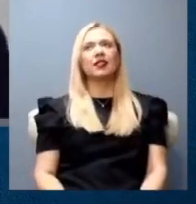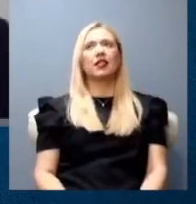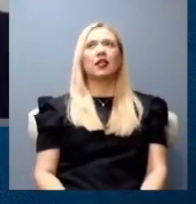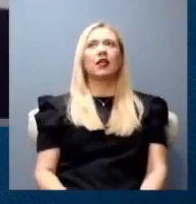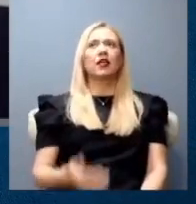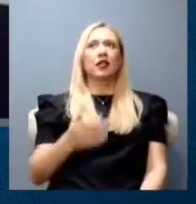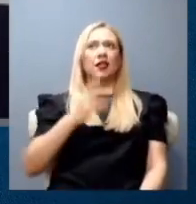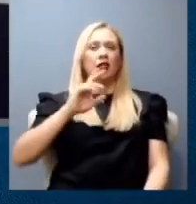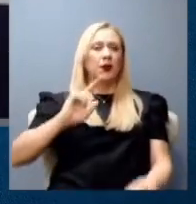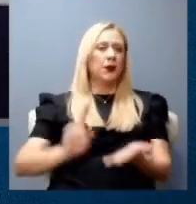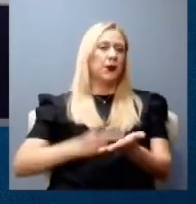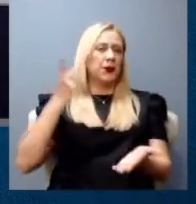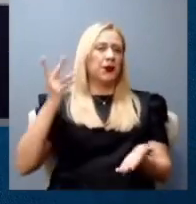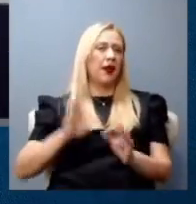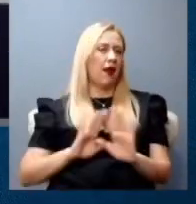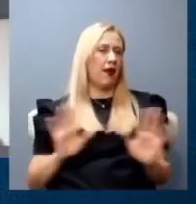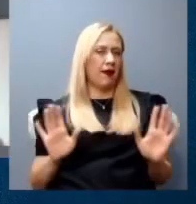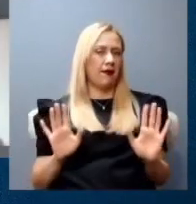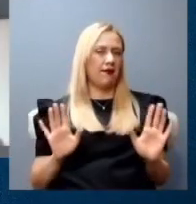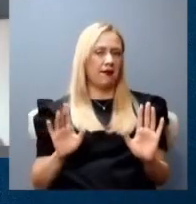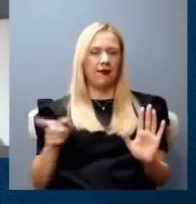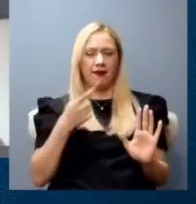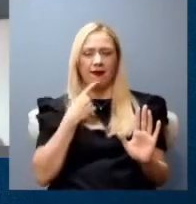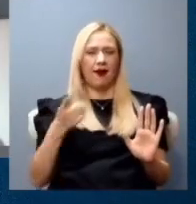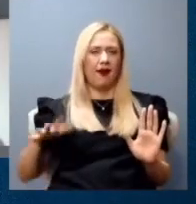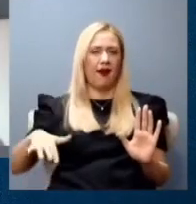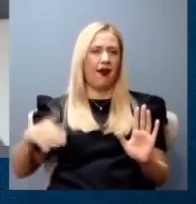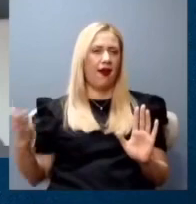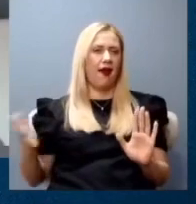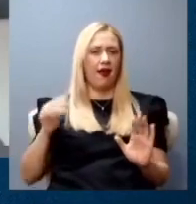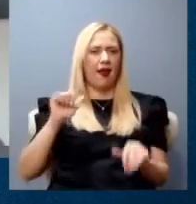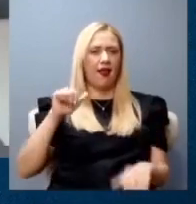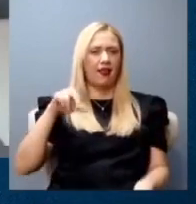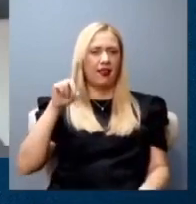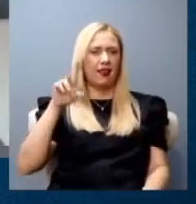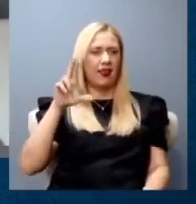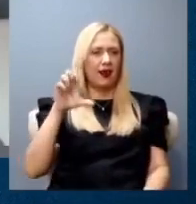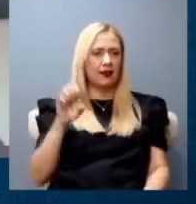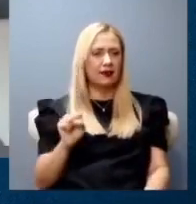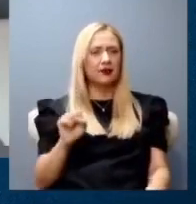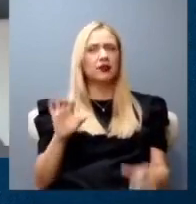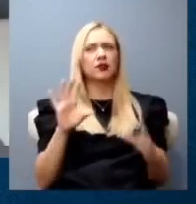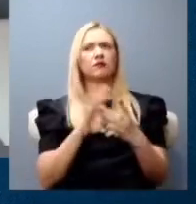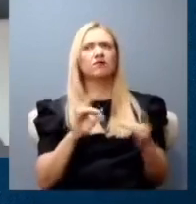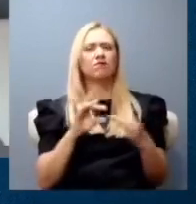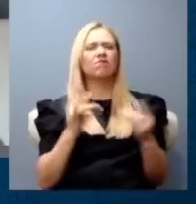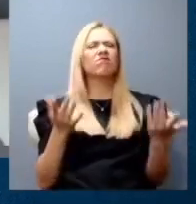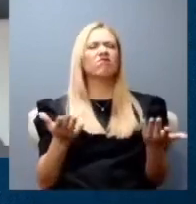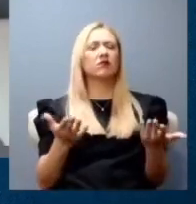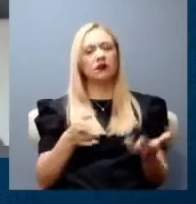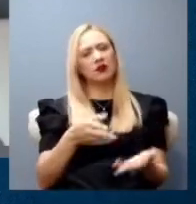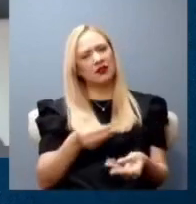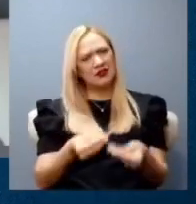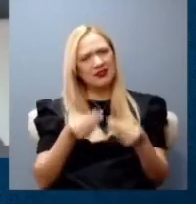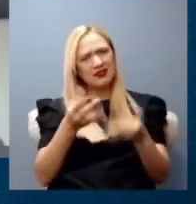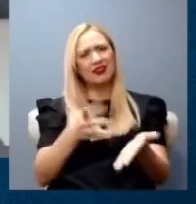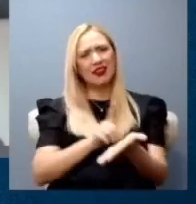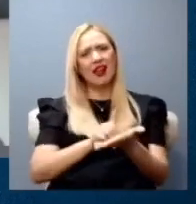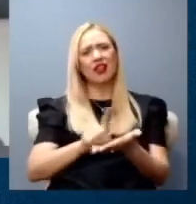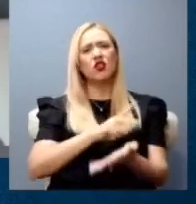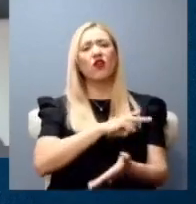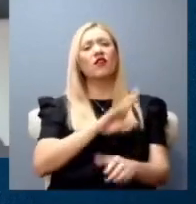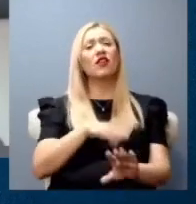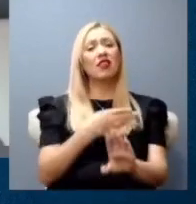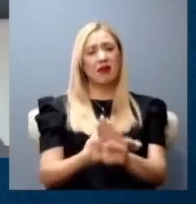no repetir lo que ya Andrés ha dicho, que lo que estamos hablando es de garantizar los derechos de las víctimas